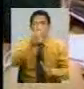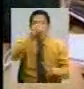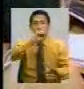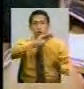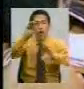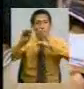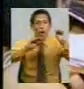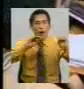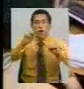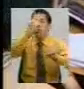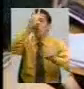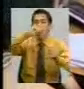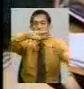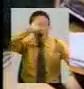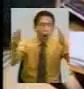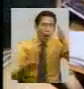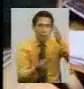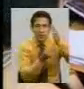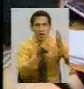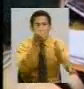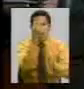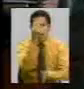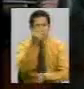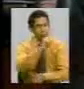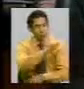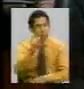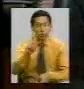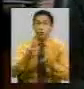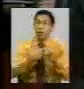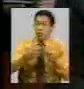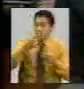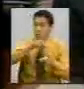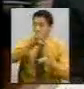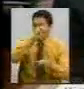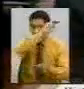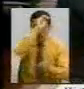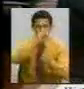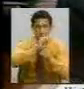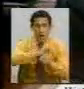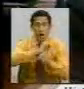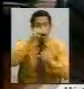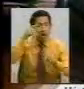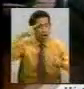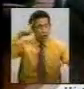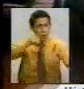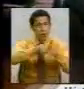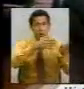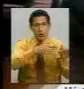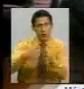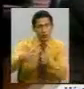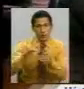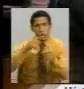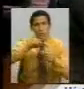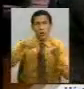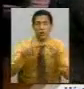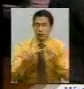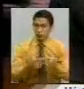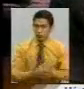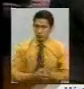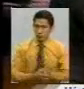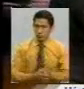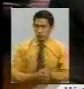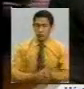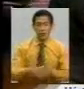no se sumarán intereses a esas multas. Desde el día 30 de mayo ya está establecido un procedimiento mediante el cual